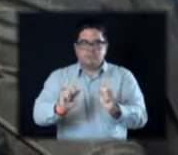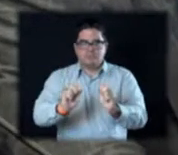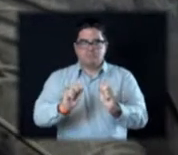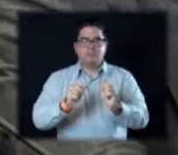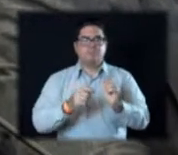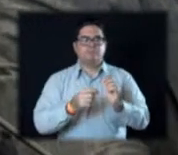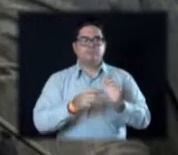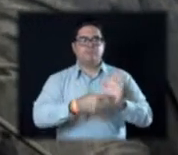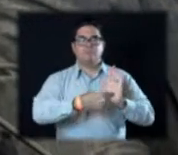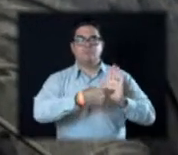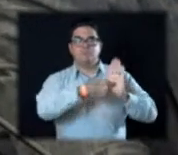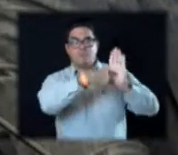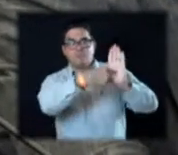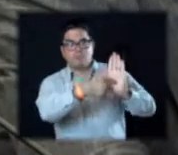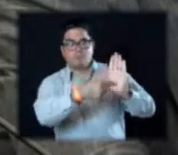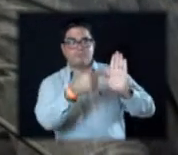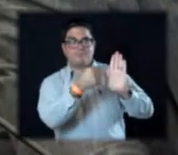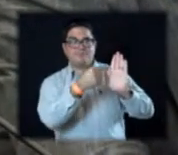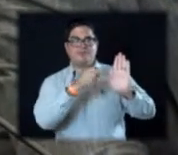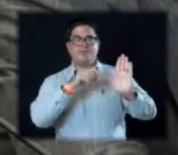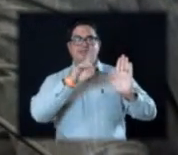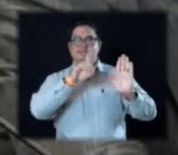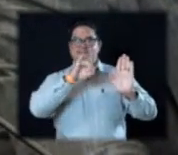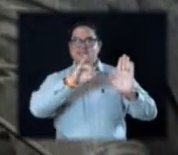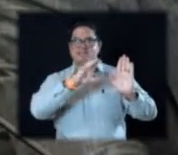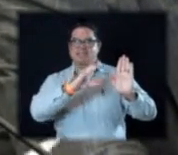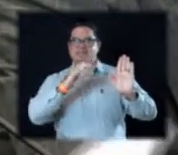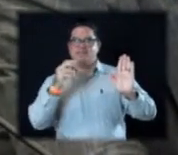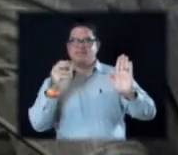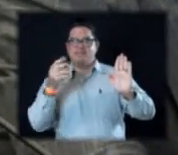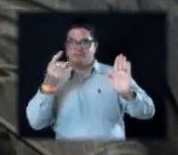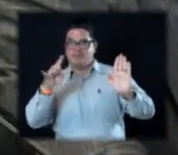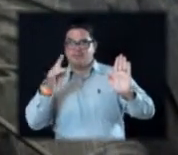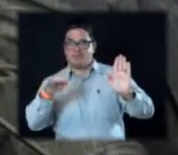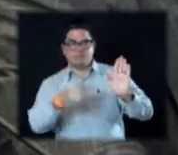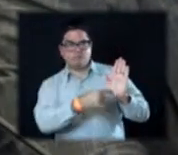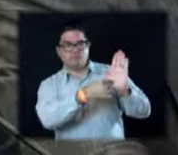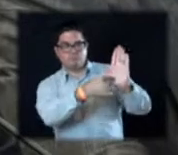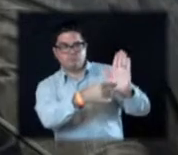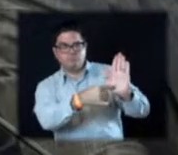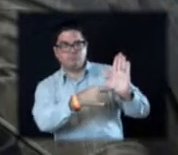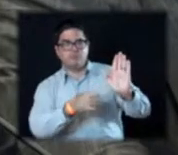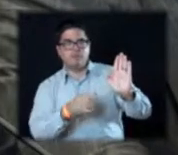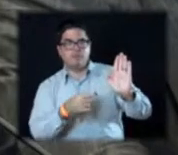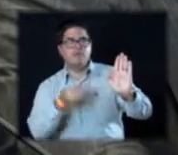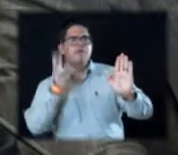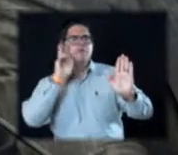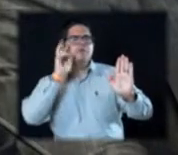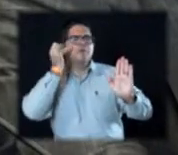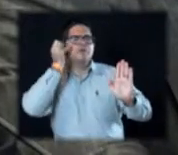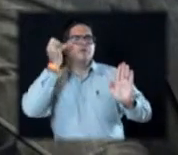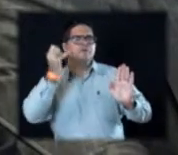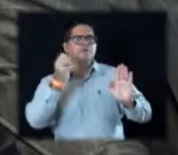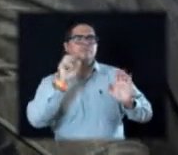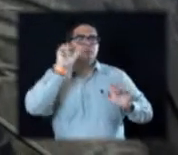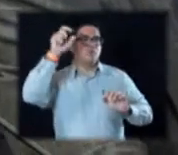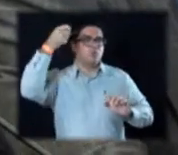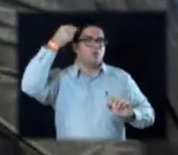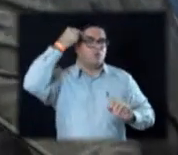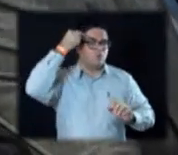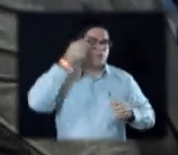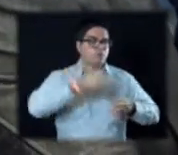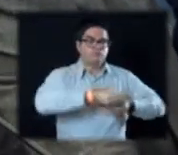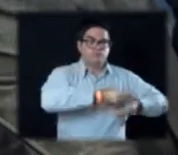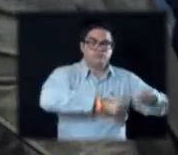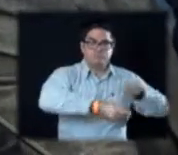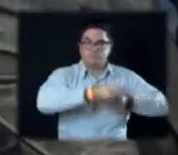ha tratado de usar la presentación de diciembre para argumentar que el gobierno